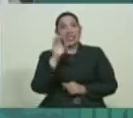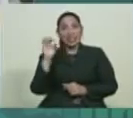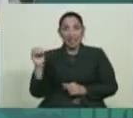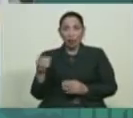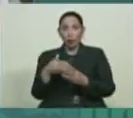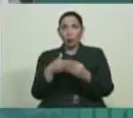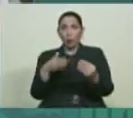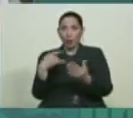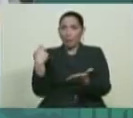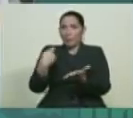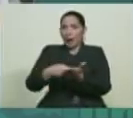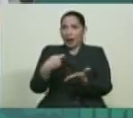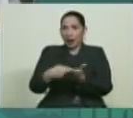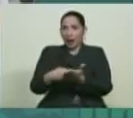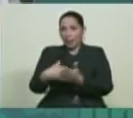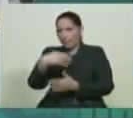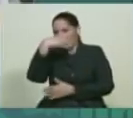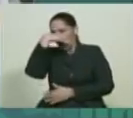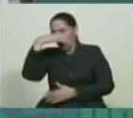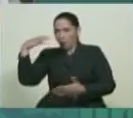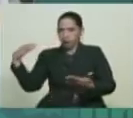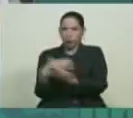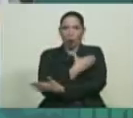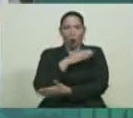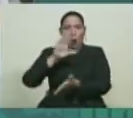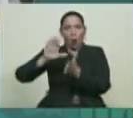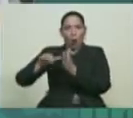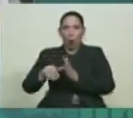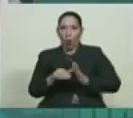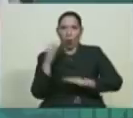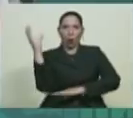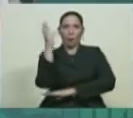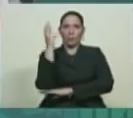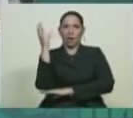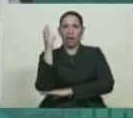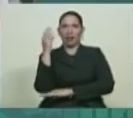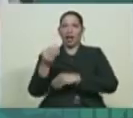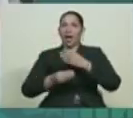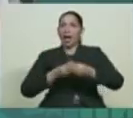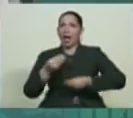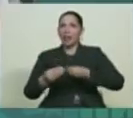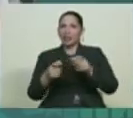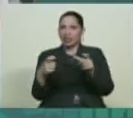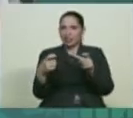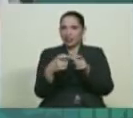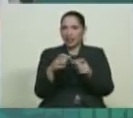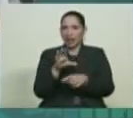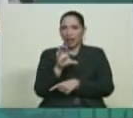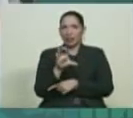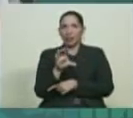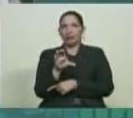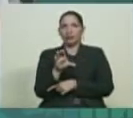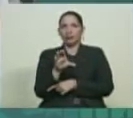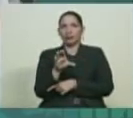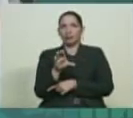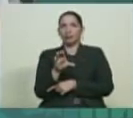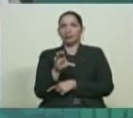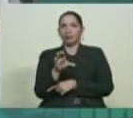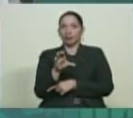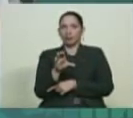están pagando las mafias ladronas colombianas para hacerse con el carnet y de esa manera tratar de seguirse